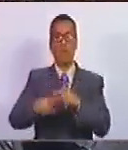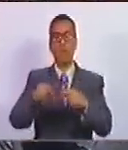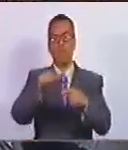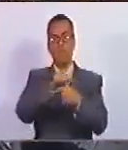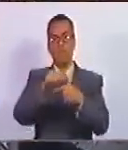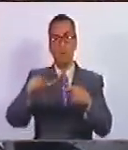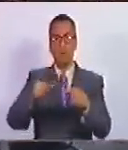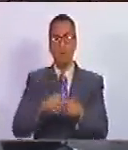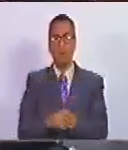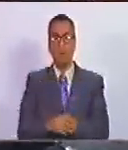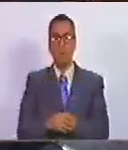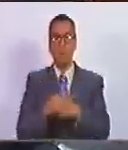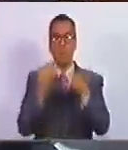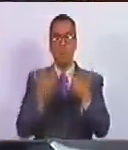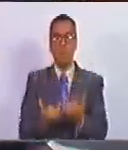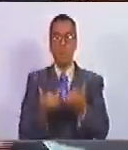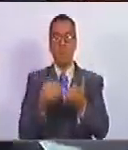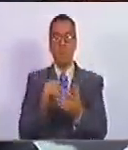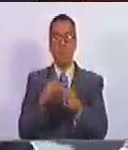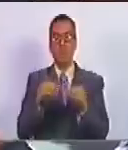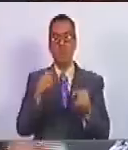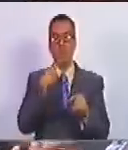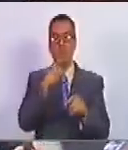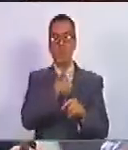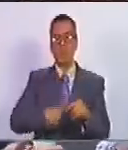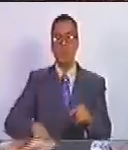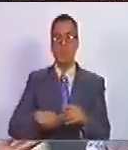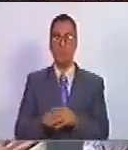sesión. Es todo, ciudadano presidente.